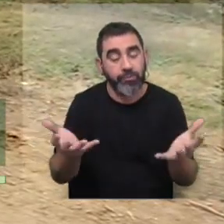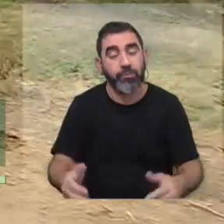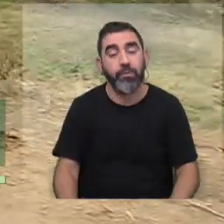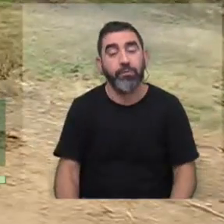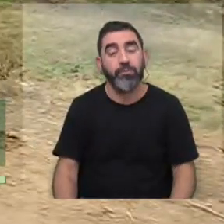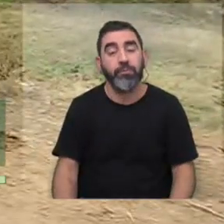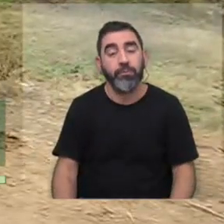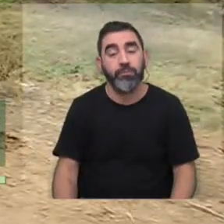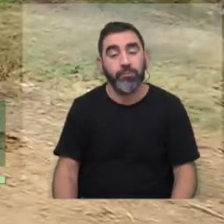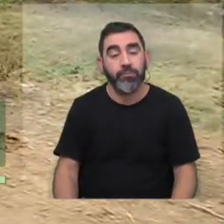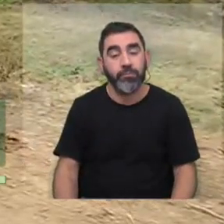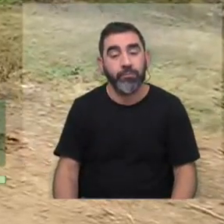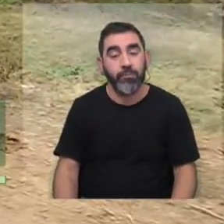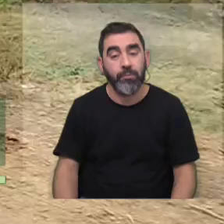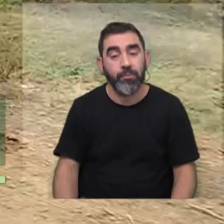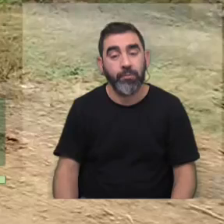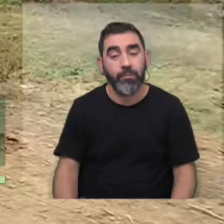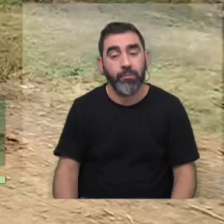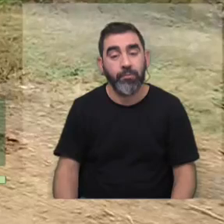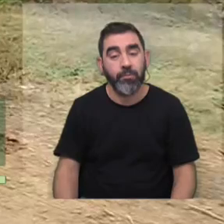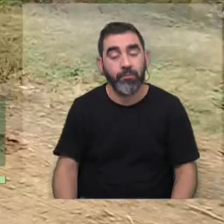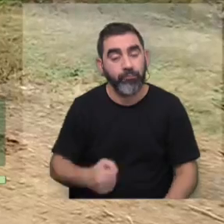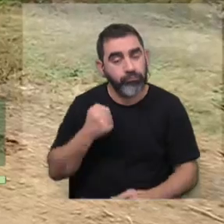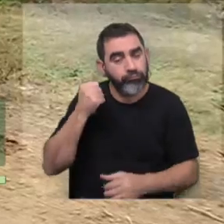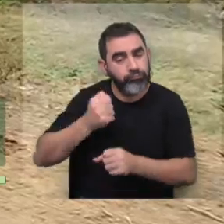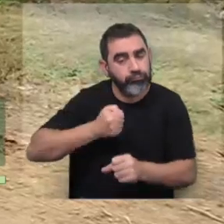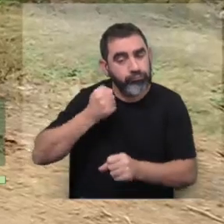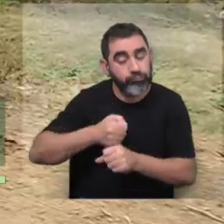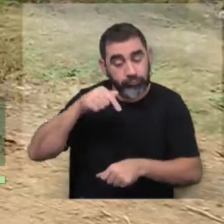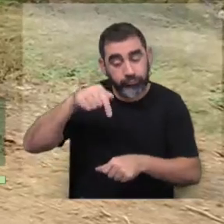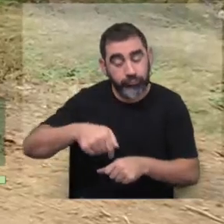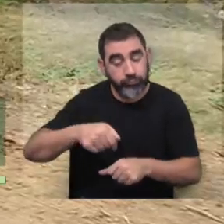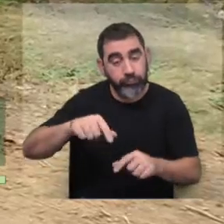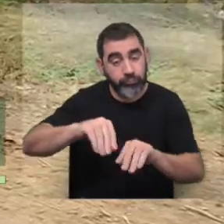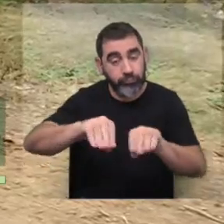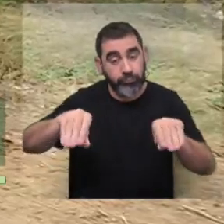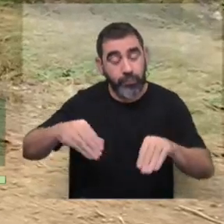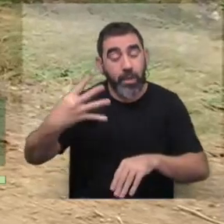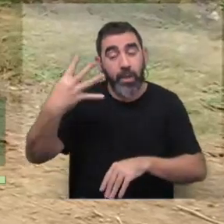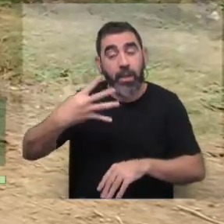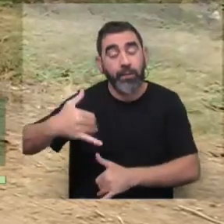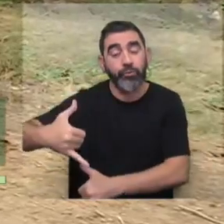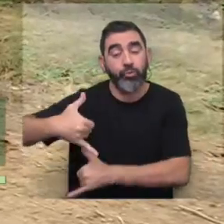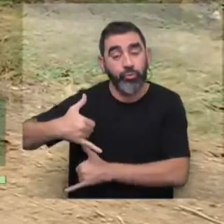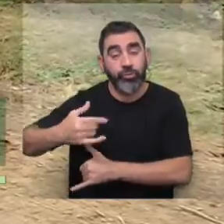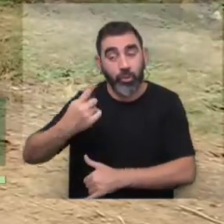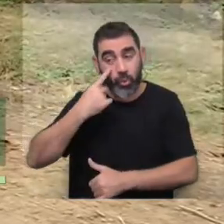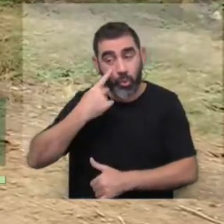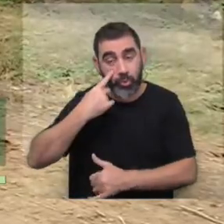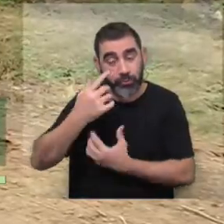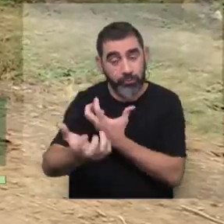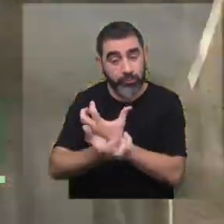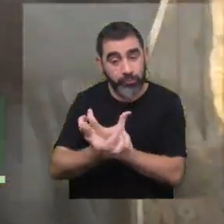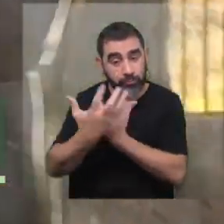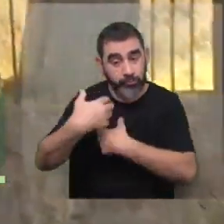titulares se está trabajando de forma intensa aquí en el predio del Batallón 14 tras conocerse la